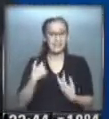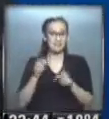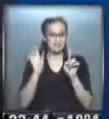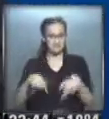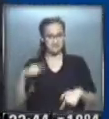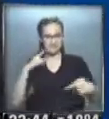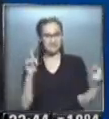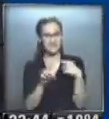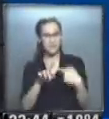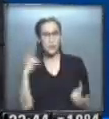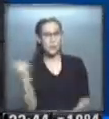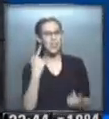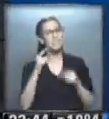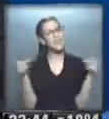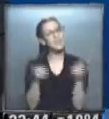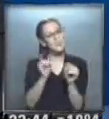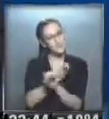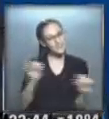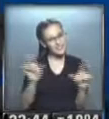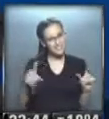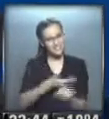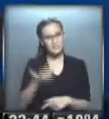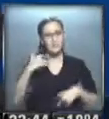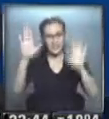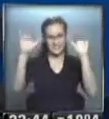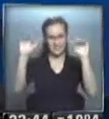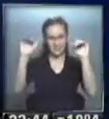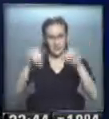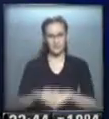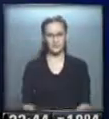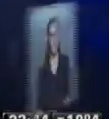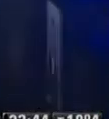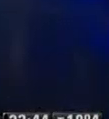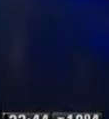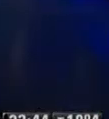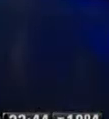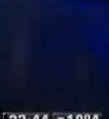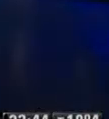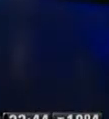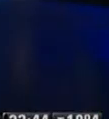contar con ustedes aquí en el resumen de noticias de la televisión pública. Chao. La rueda está...